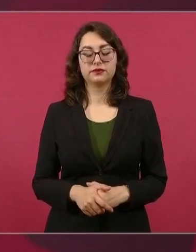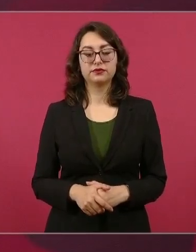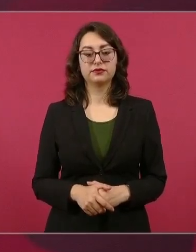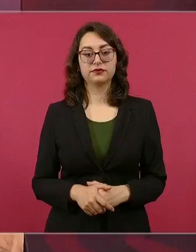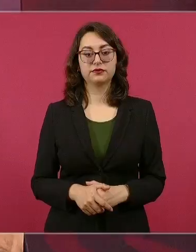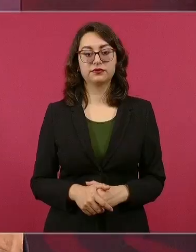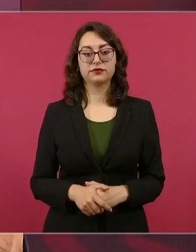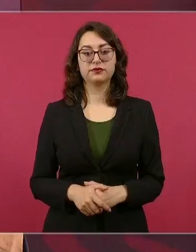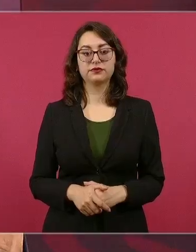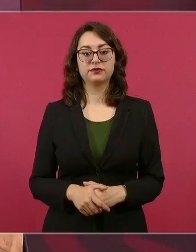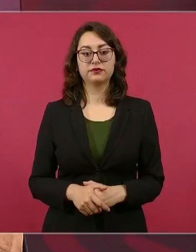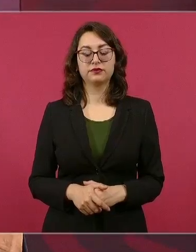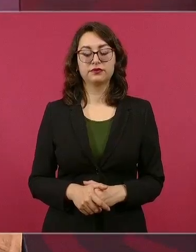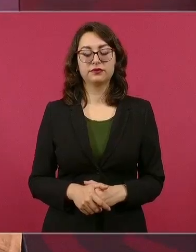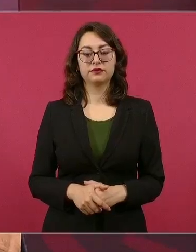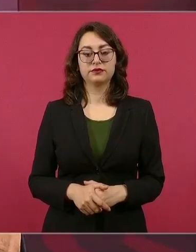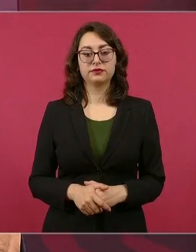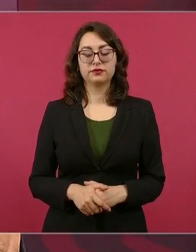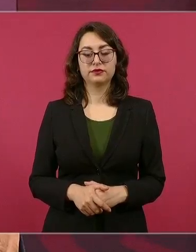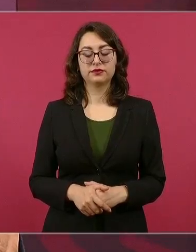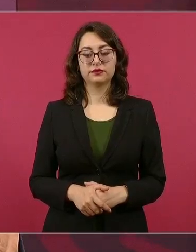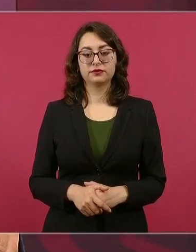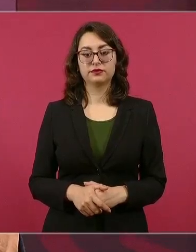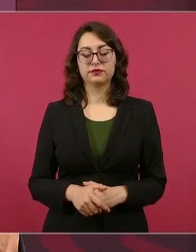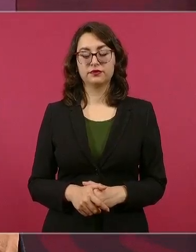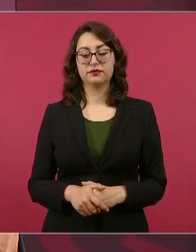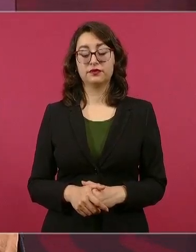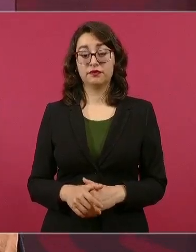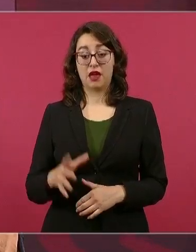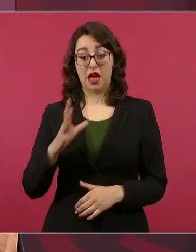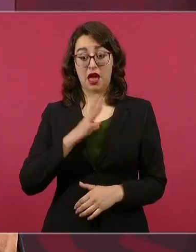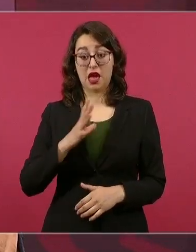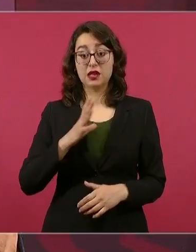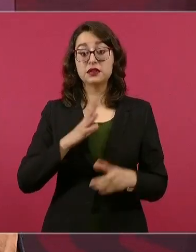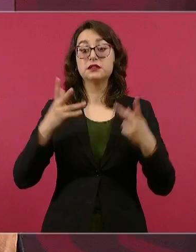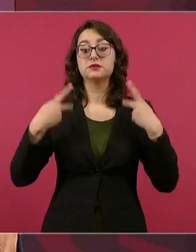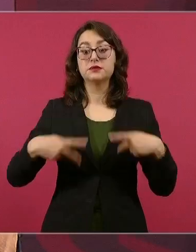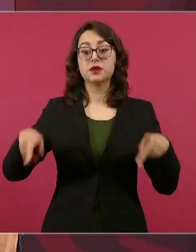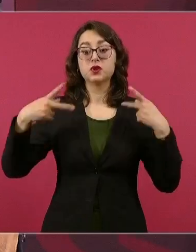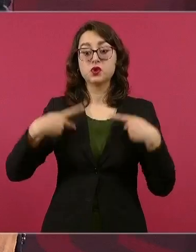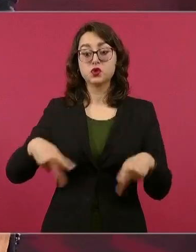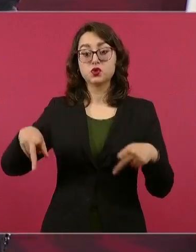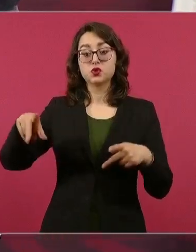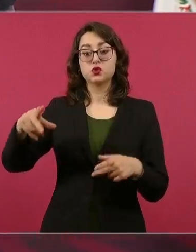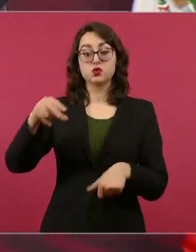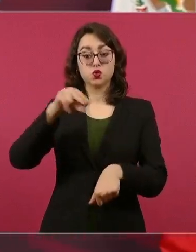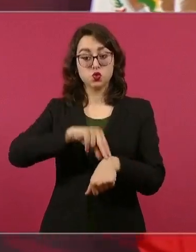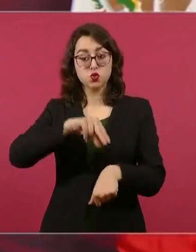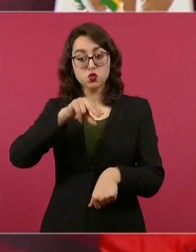de doctores, de científicos, de gente de